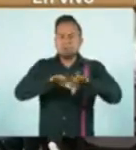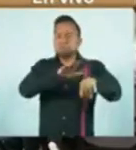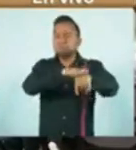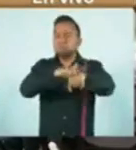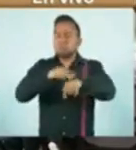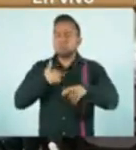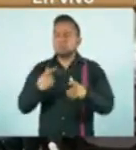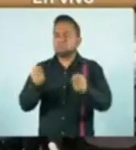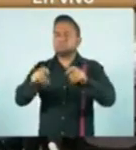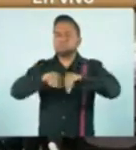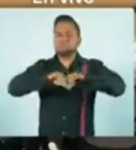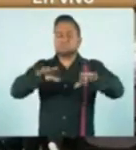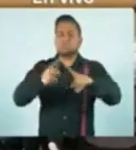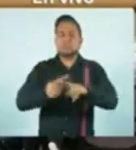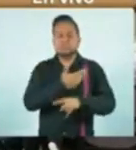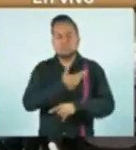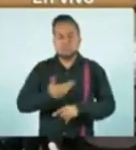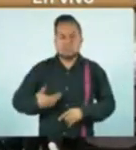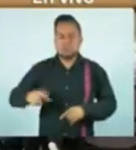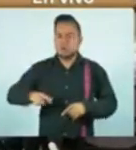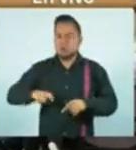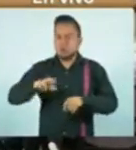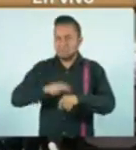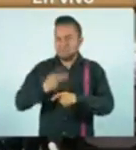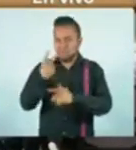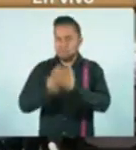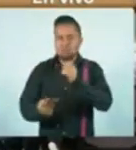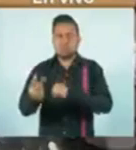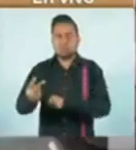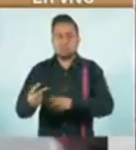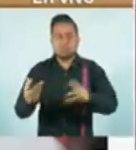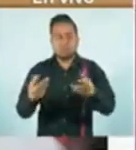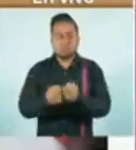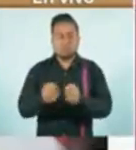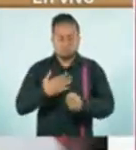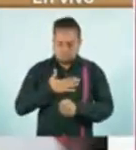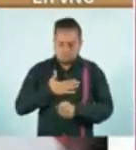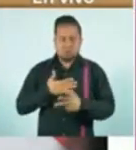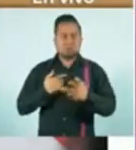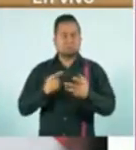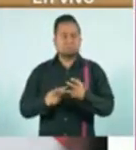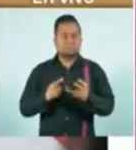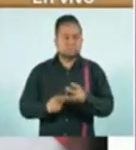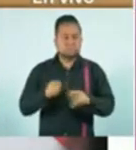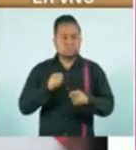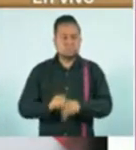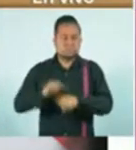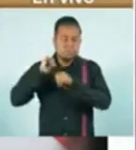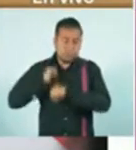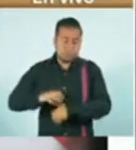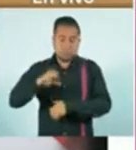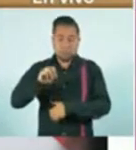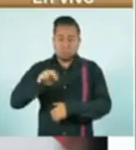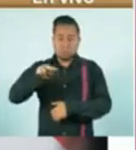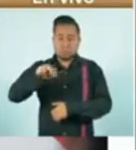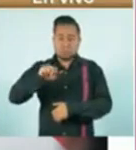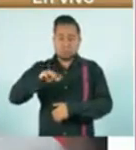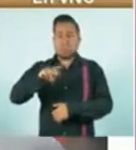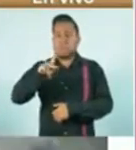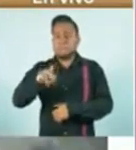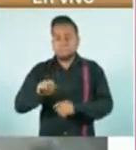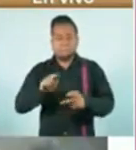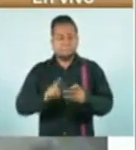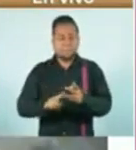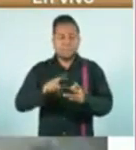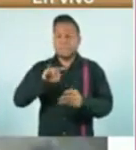a hacer. El señor presidente, el señor gobernador, a través de su servidor, a través del titular de la CONAM, del INSUS, que